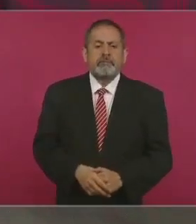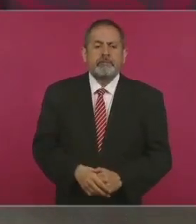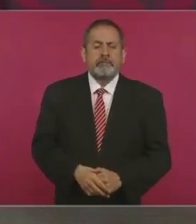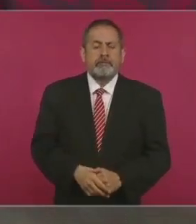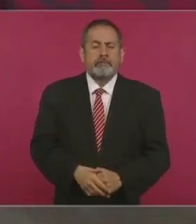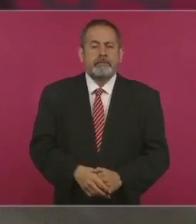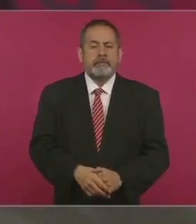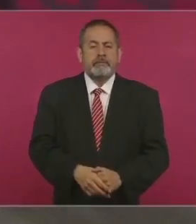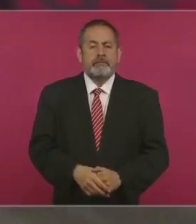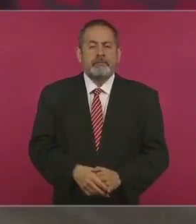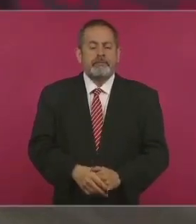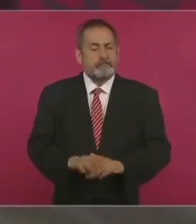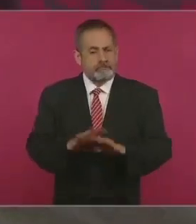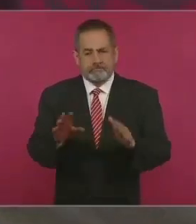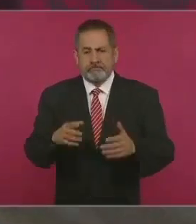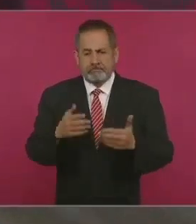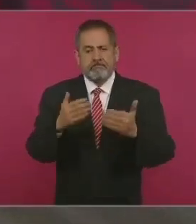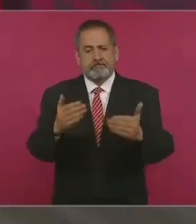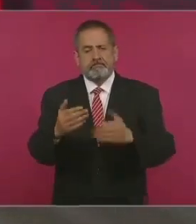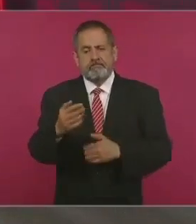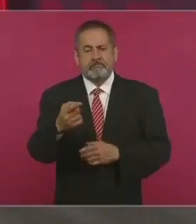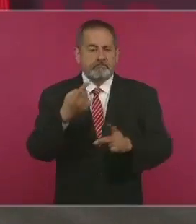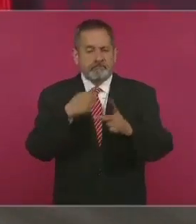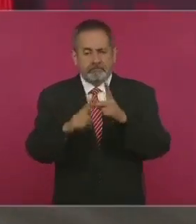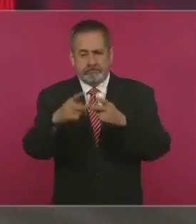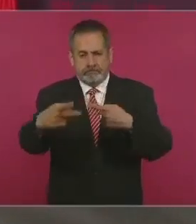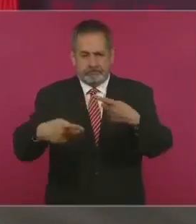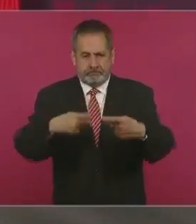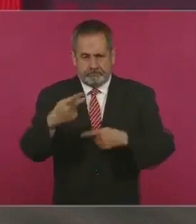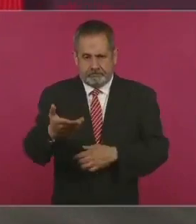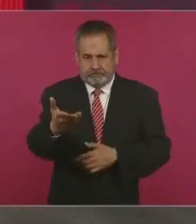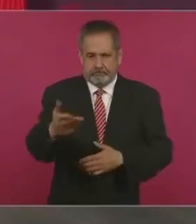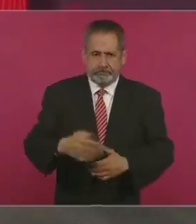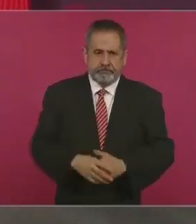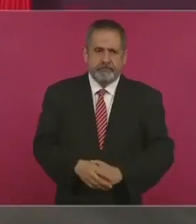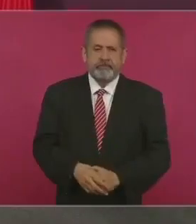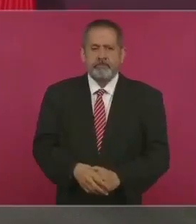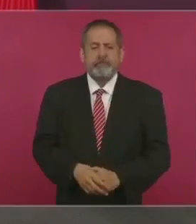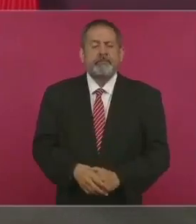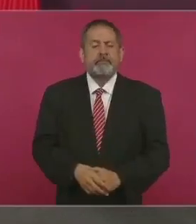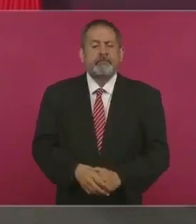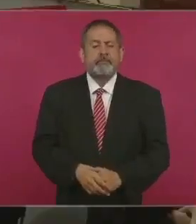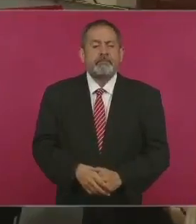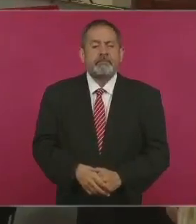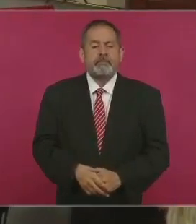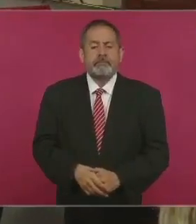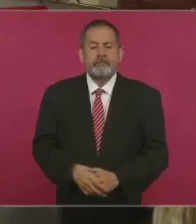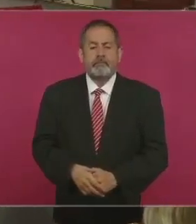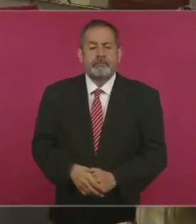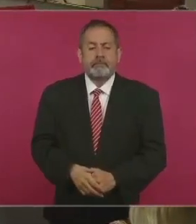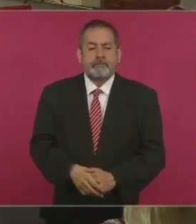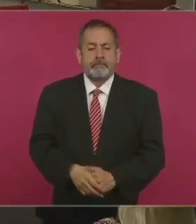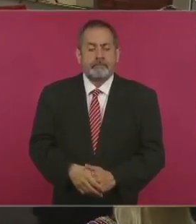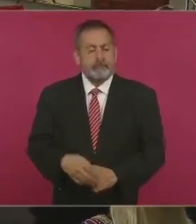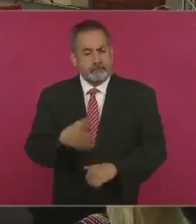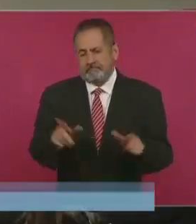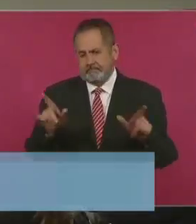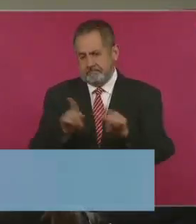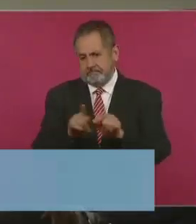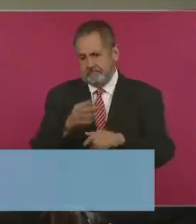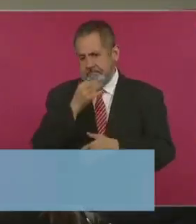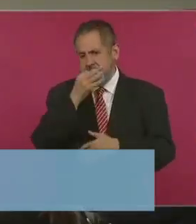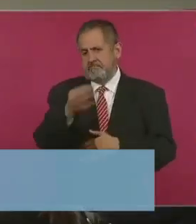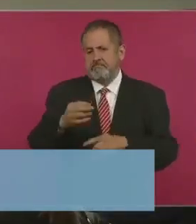estrategia conjunta que se hizo para enfrentar la contingencia en municipios de Costa Grande provocada por la tormenta tropical Max.